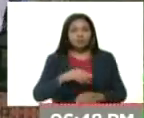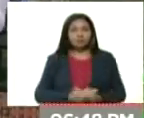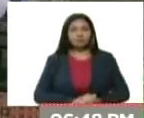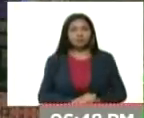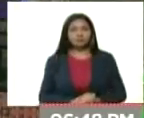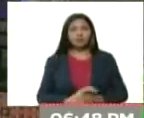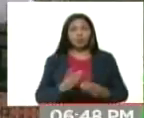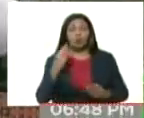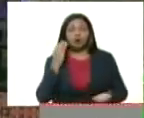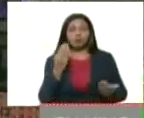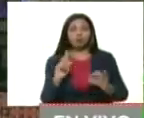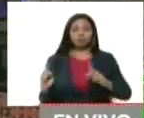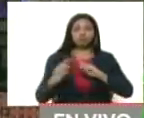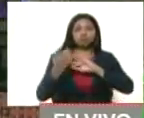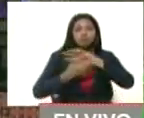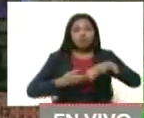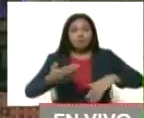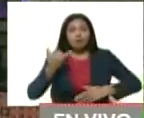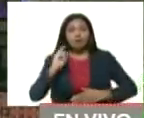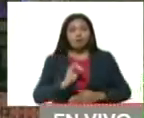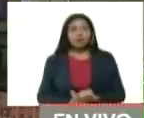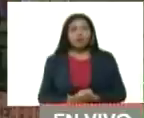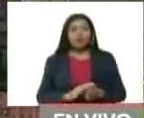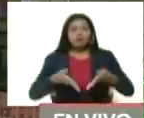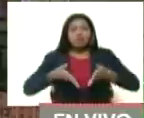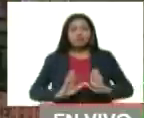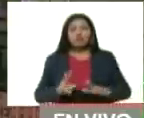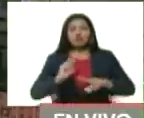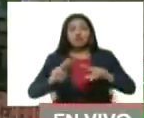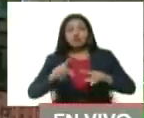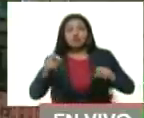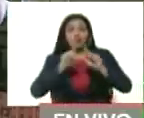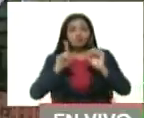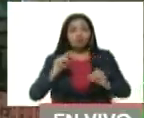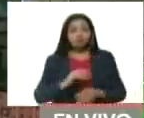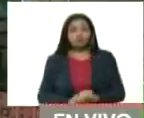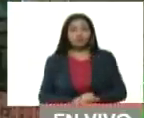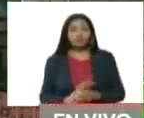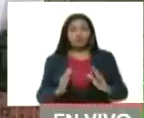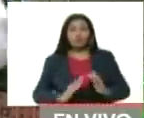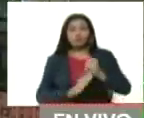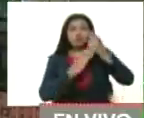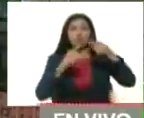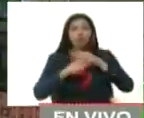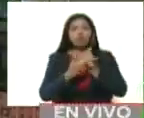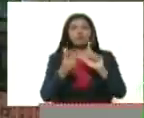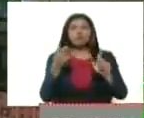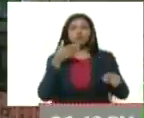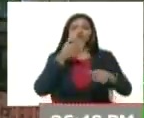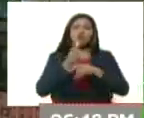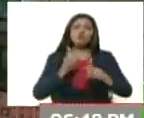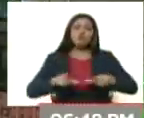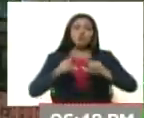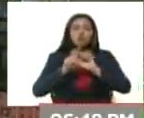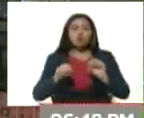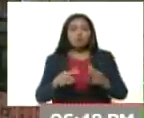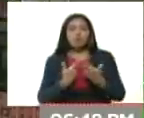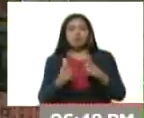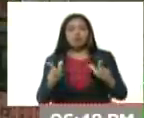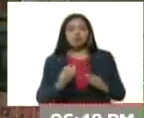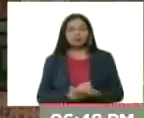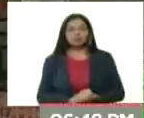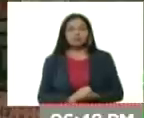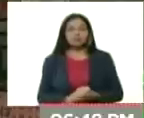cuando se atravesó el páramo de Pisba y nacieron niños, cuando las tropas libertadoras fueron allá a liberar